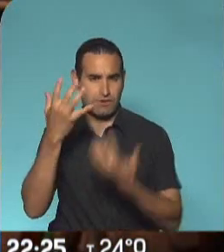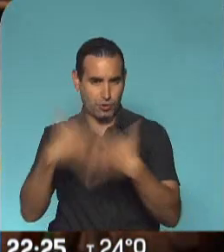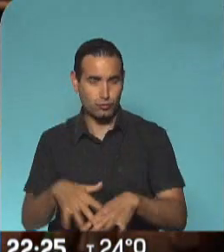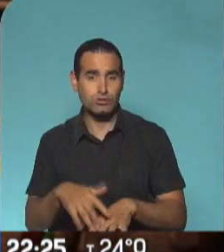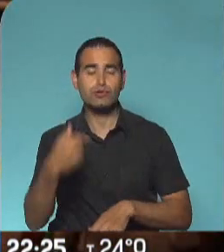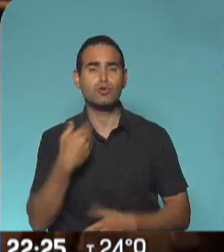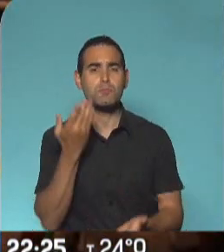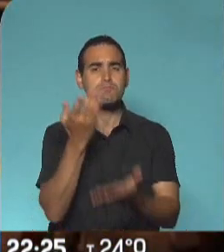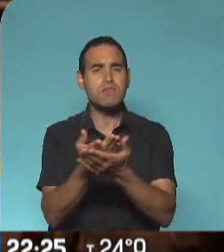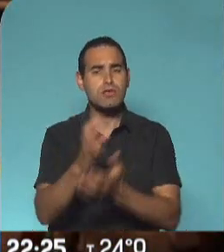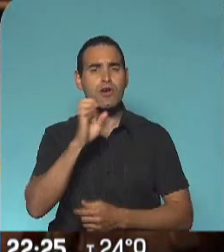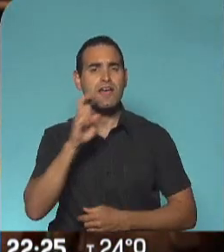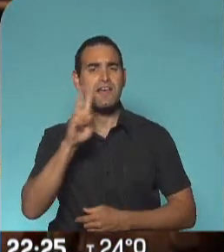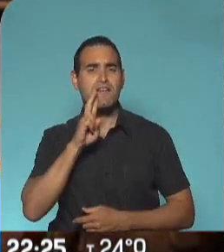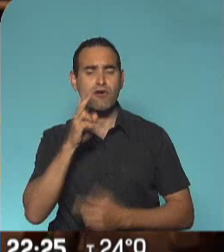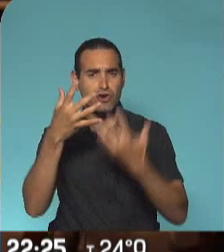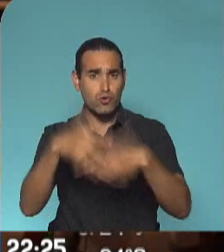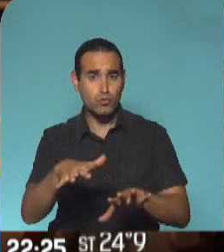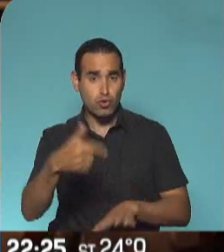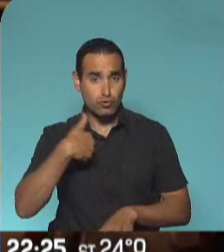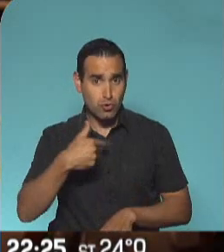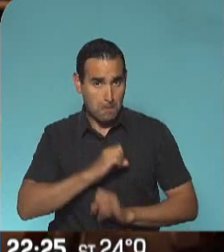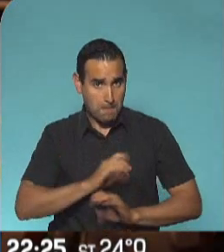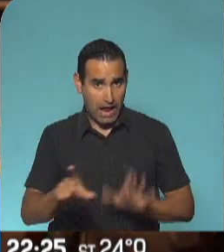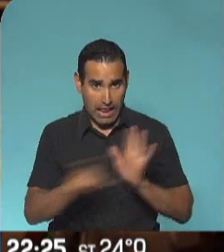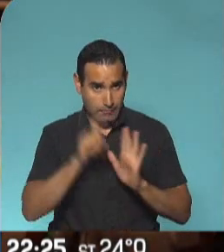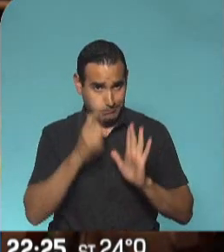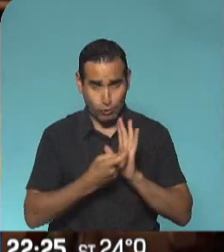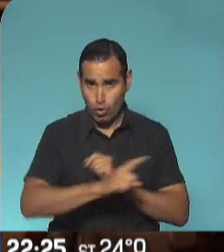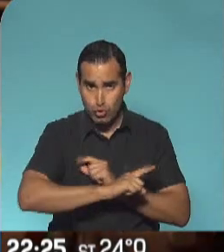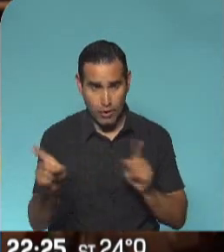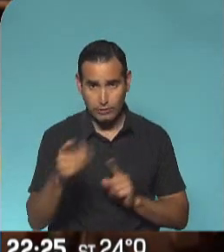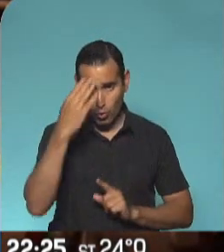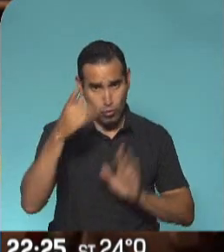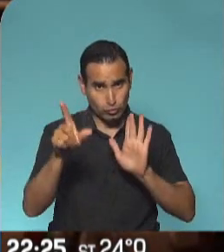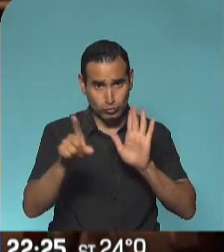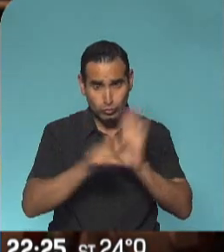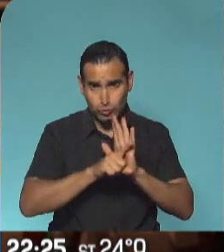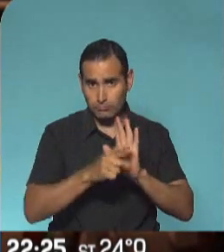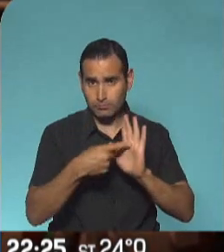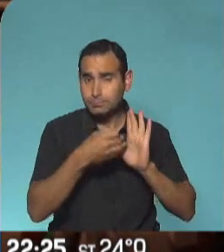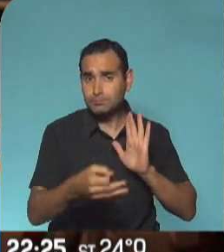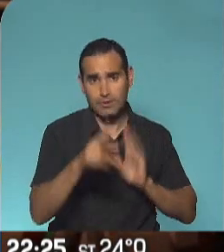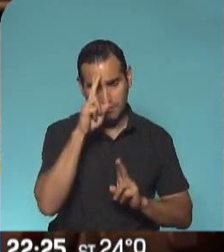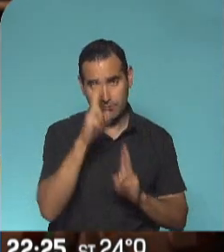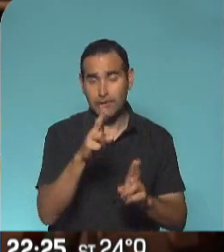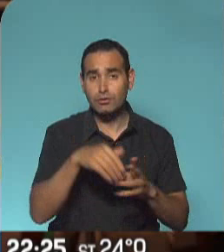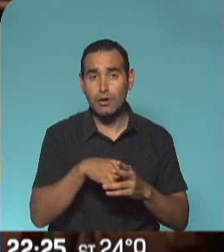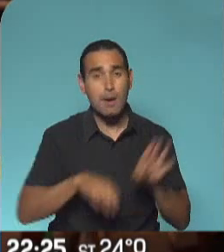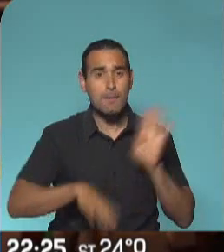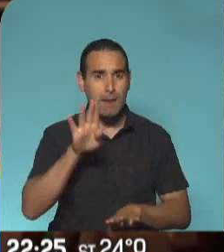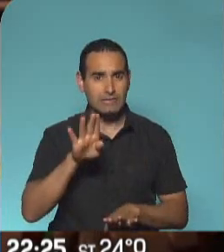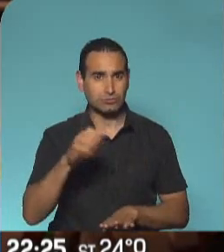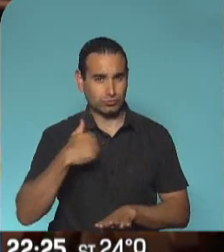la renuncia de un presidente no es un acto ilegal, mucho menos inconstitucional, peor aún un golpe